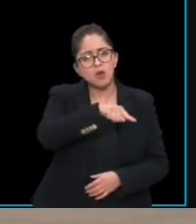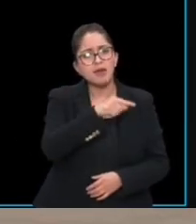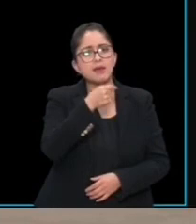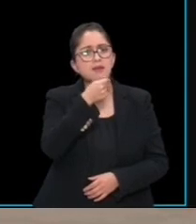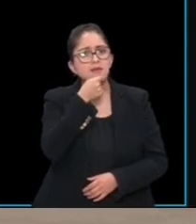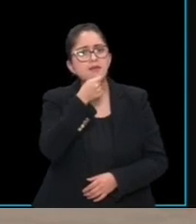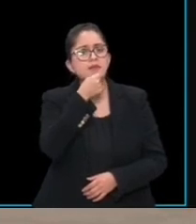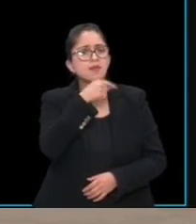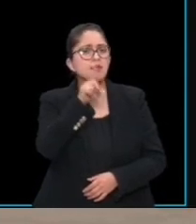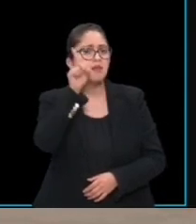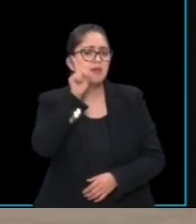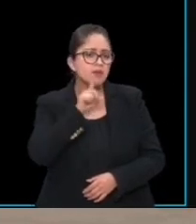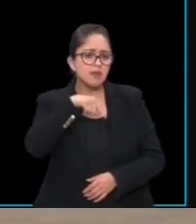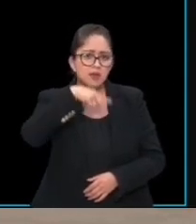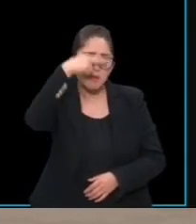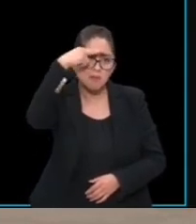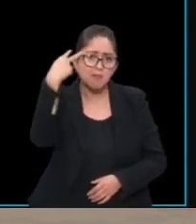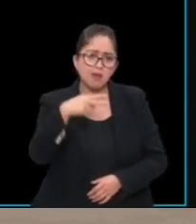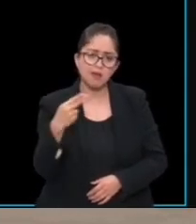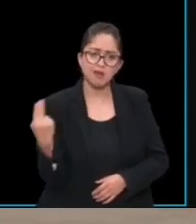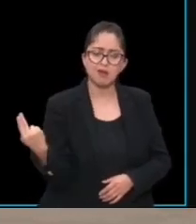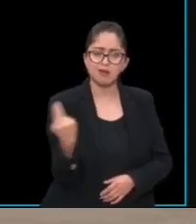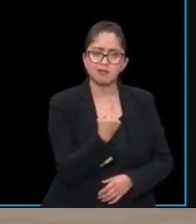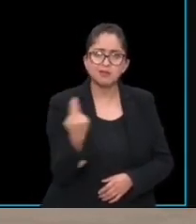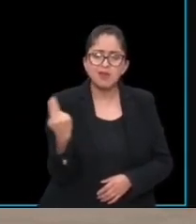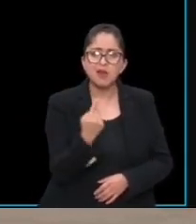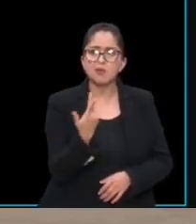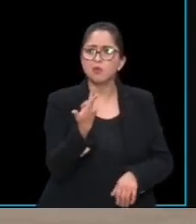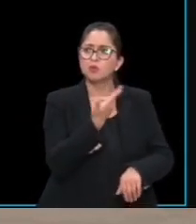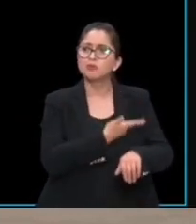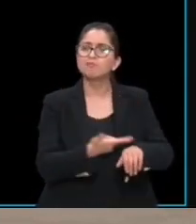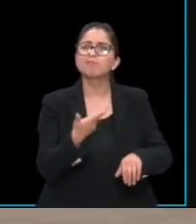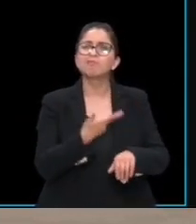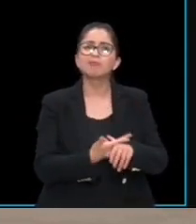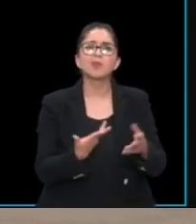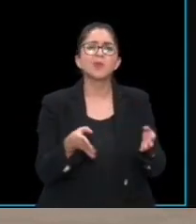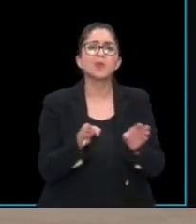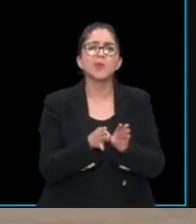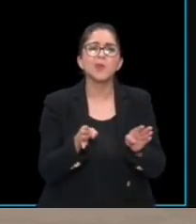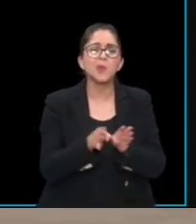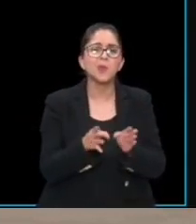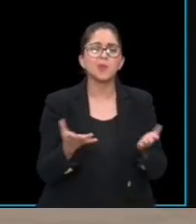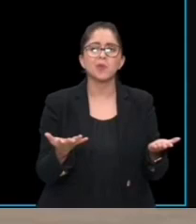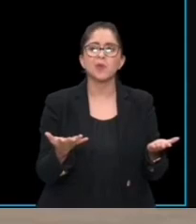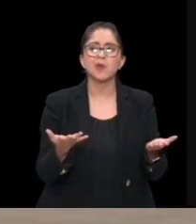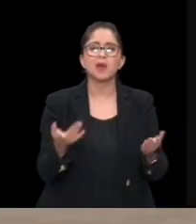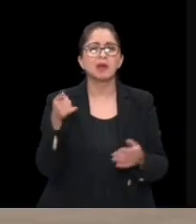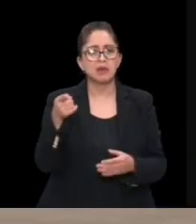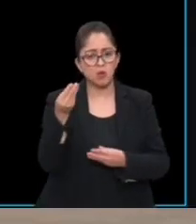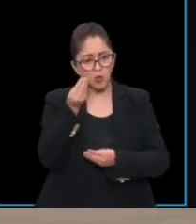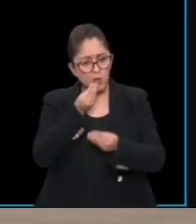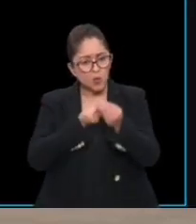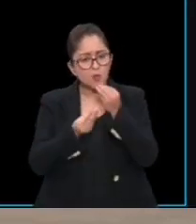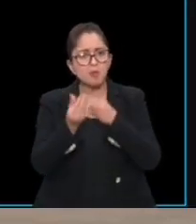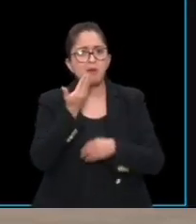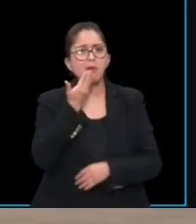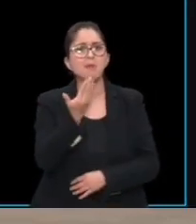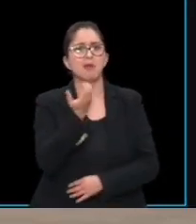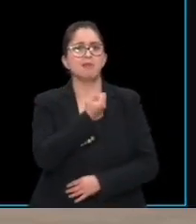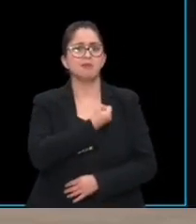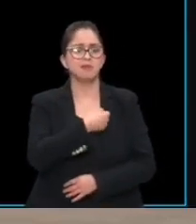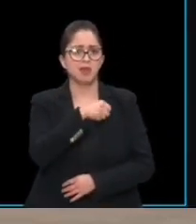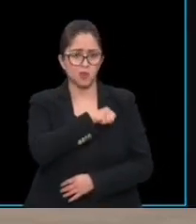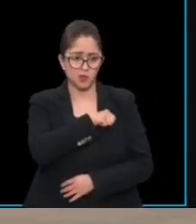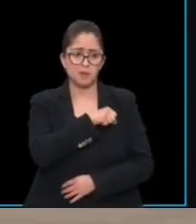niñas y los niños de México puedan tener claro esta cultura de la alimentación saludable, que